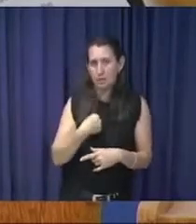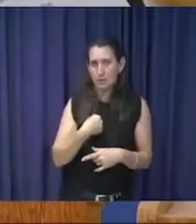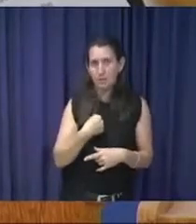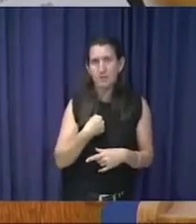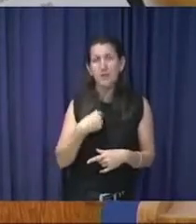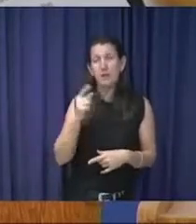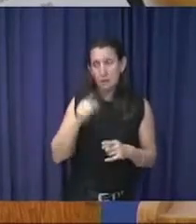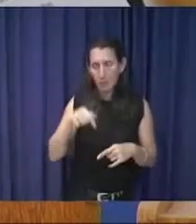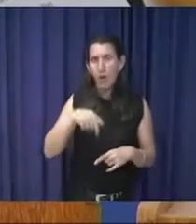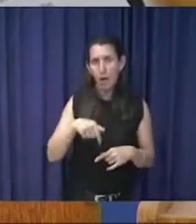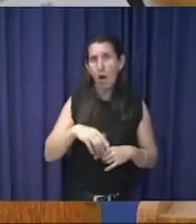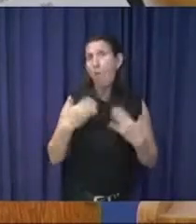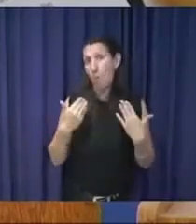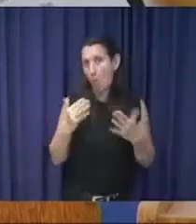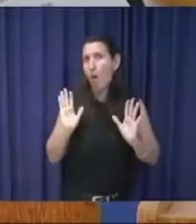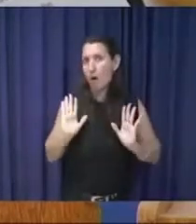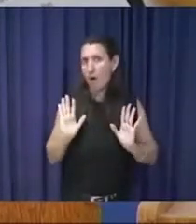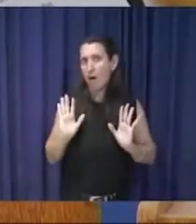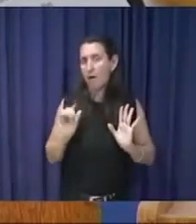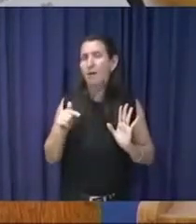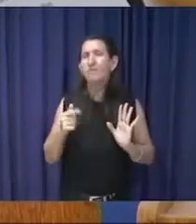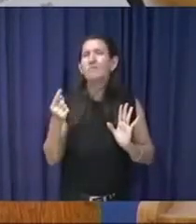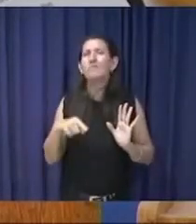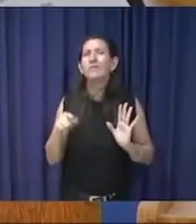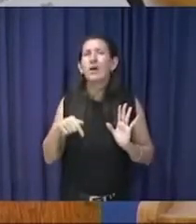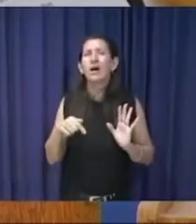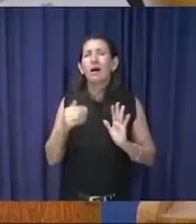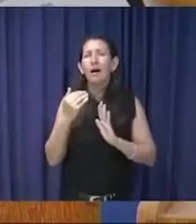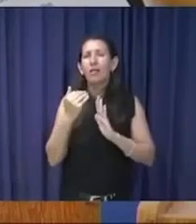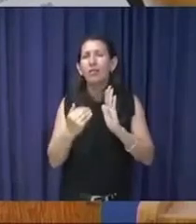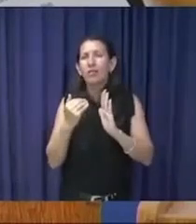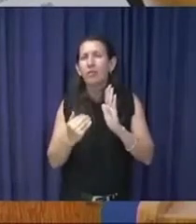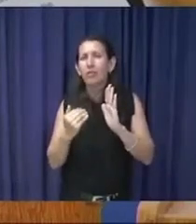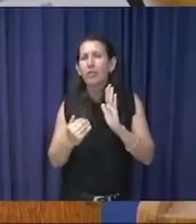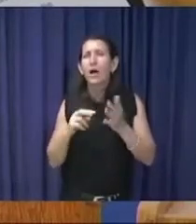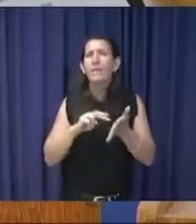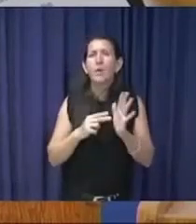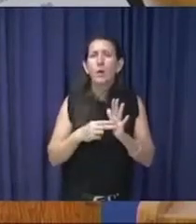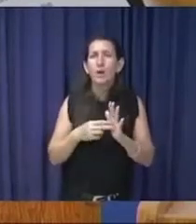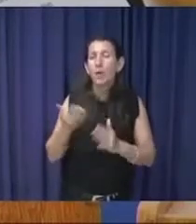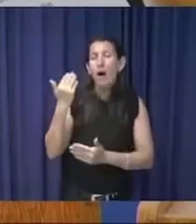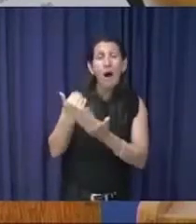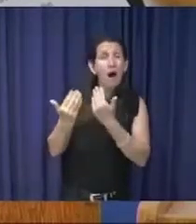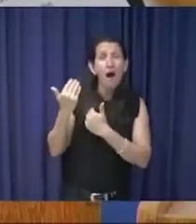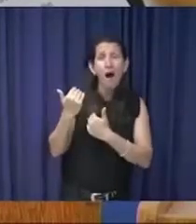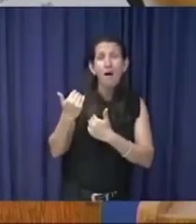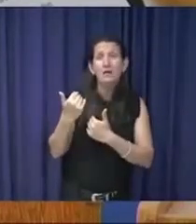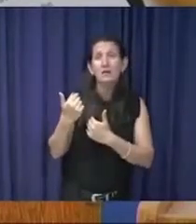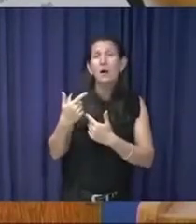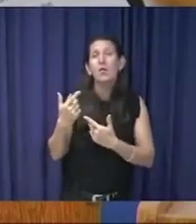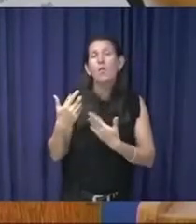misma sala, que la caja viene con déficit, que el problema es de gestiones anteriores, de la cual pueden acusarme